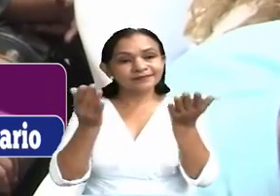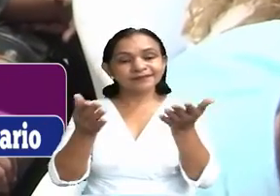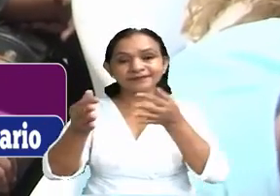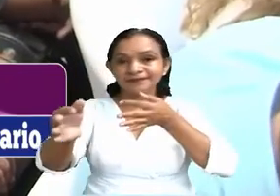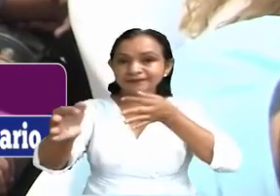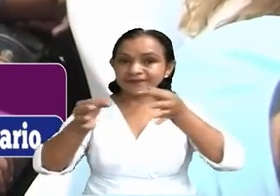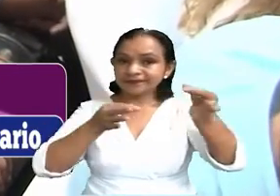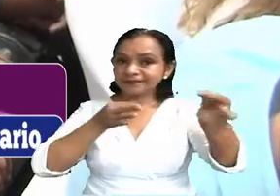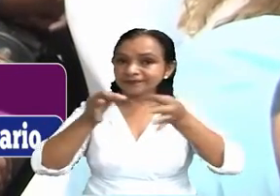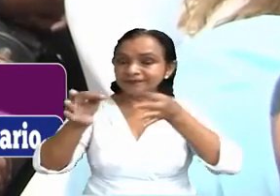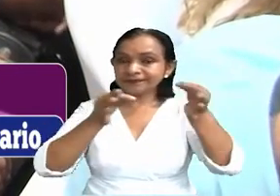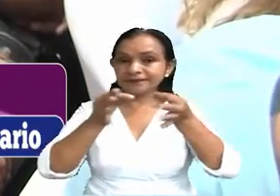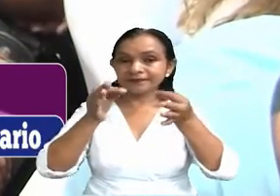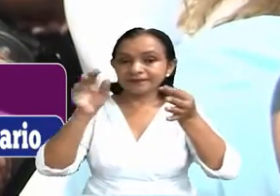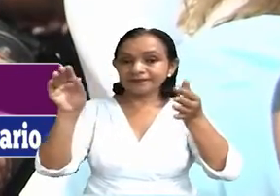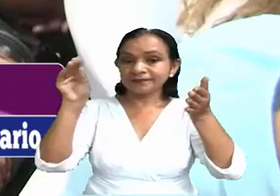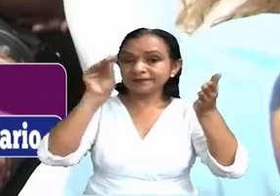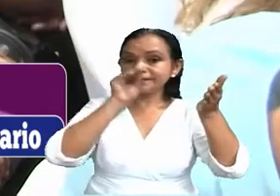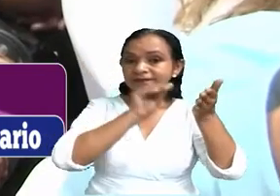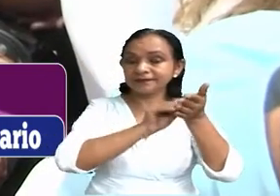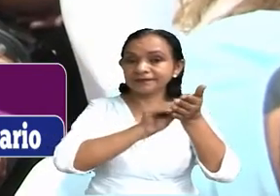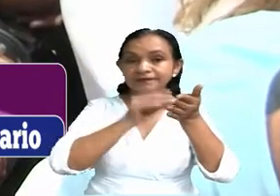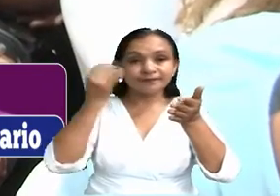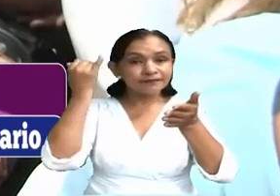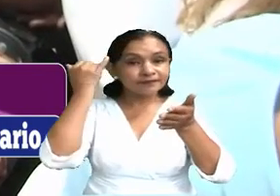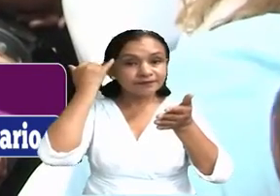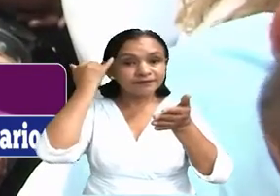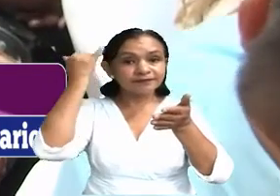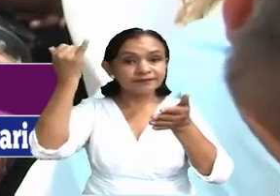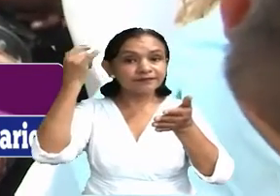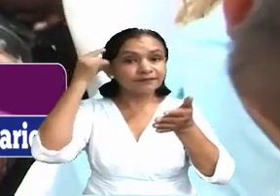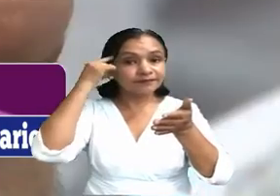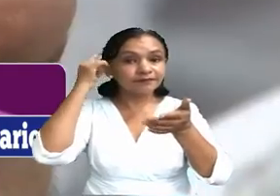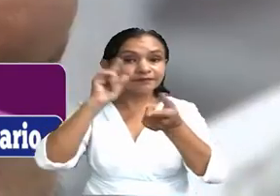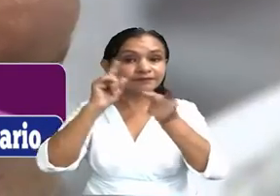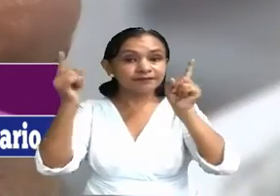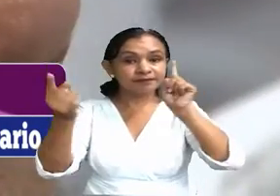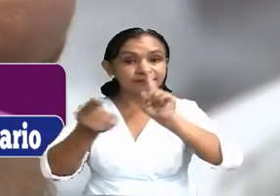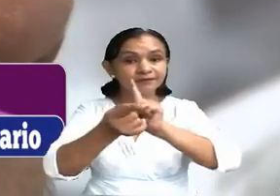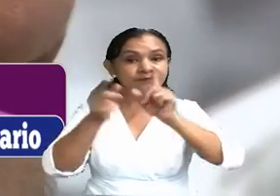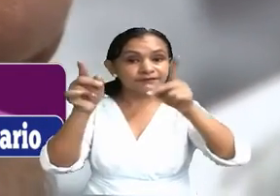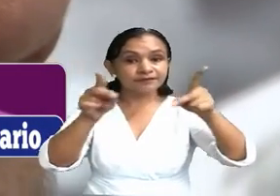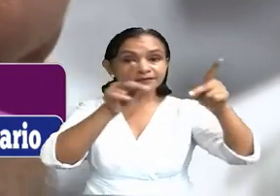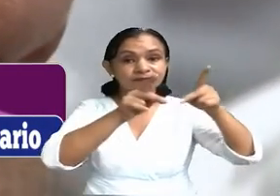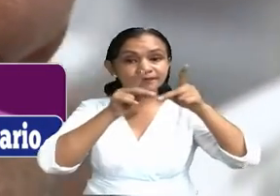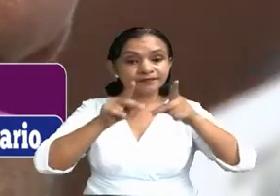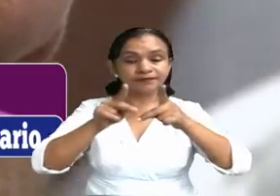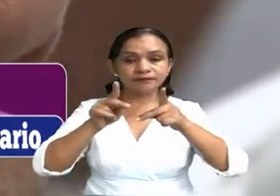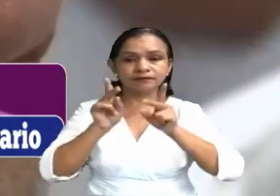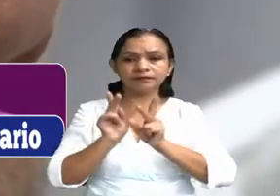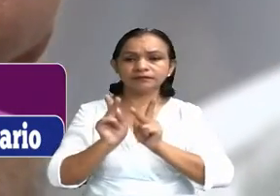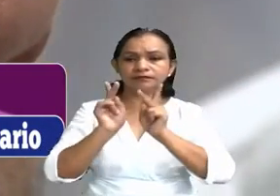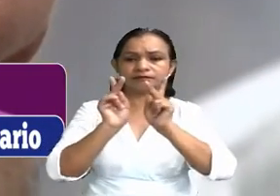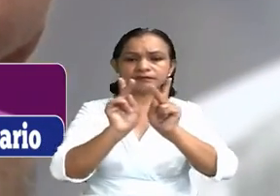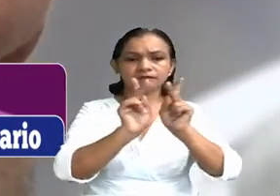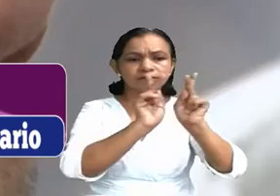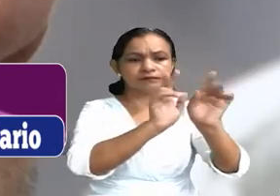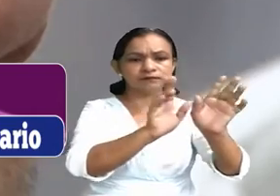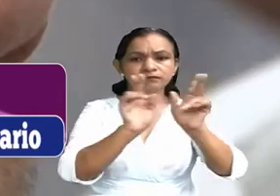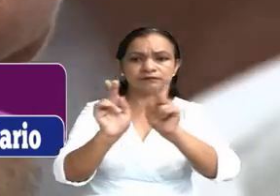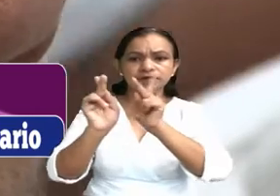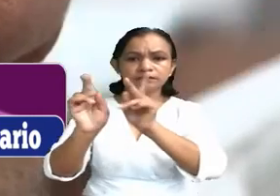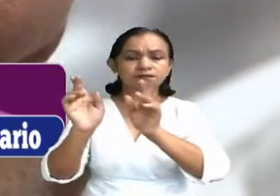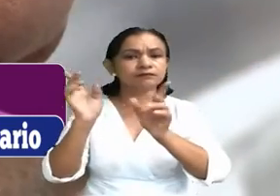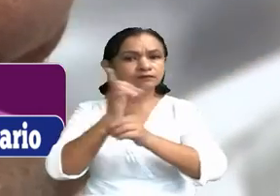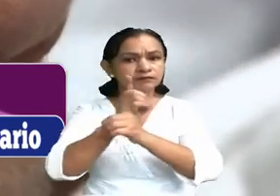porque también influye en el cambio de paradigma dentro de la sociedad a partir del comportamiento que a nivel individual debemos tener